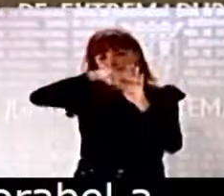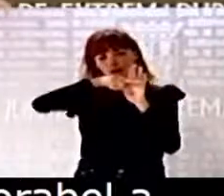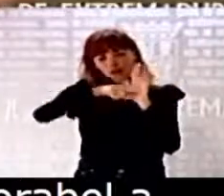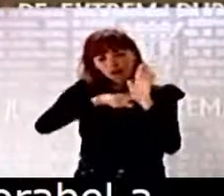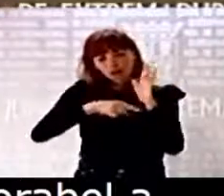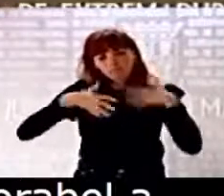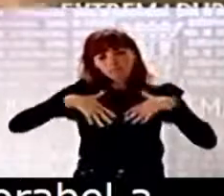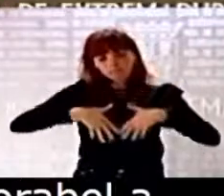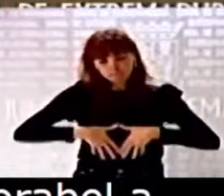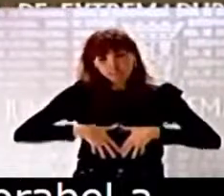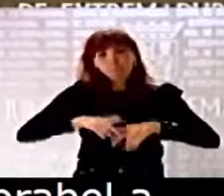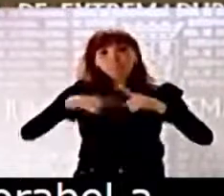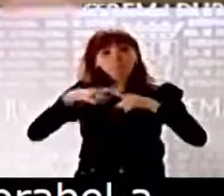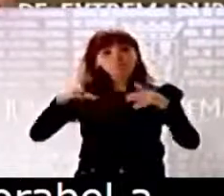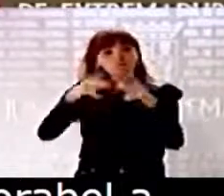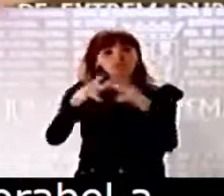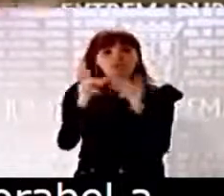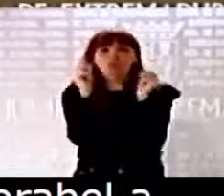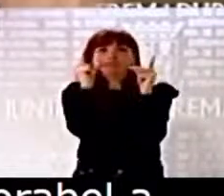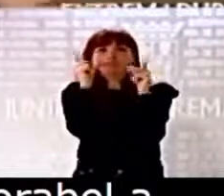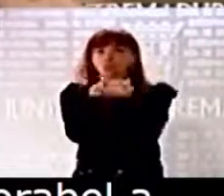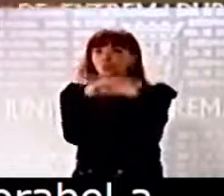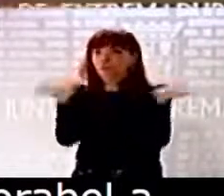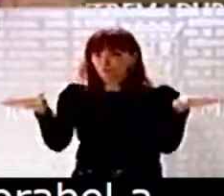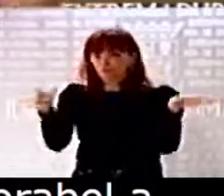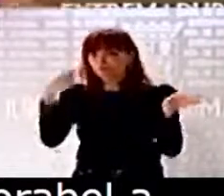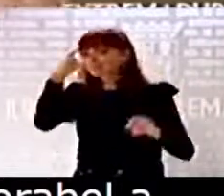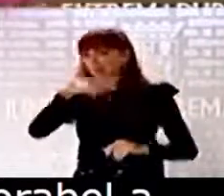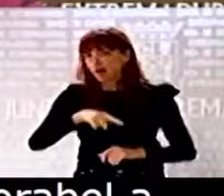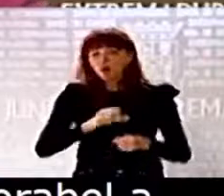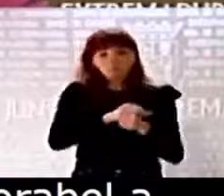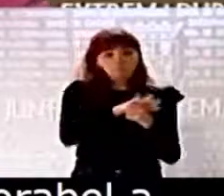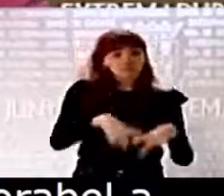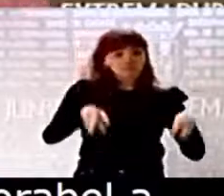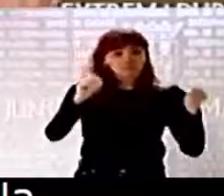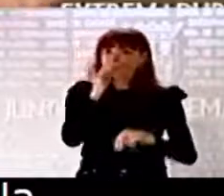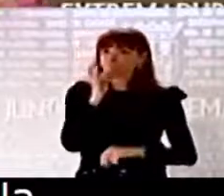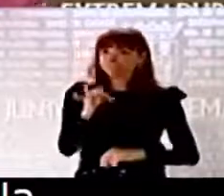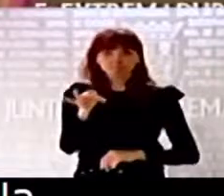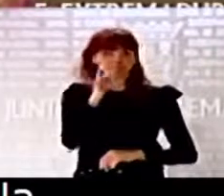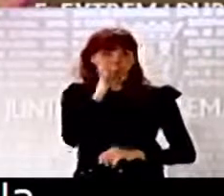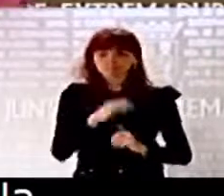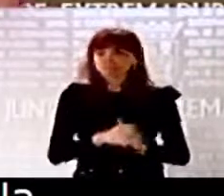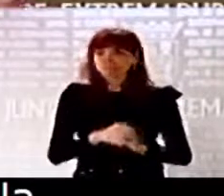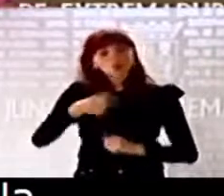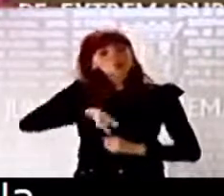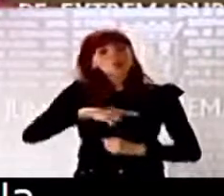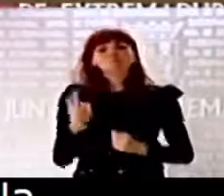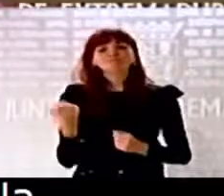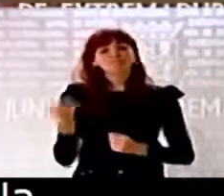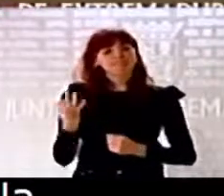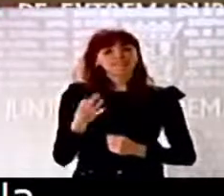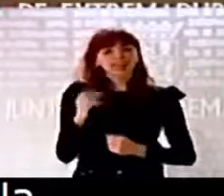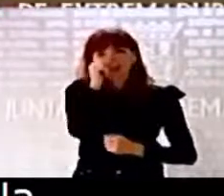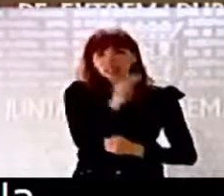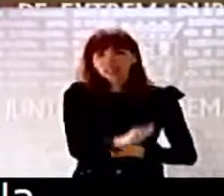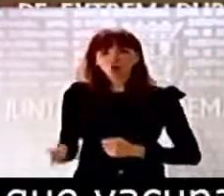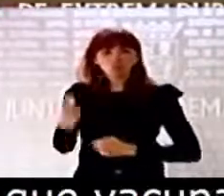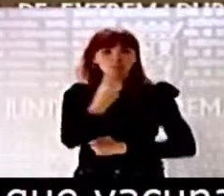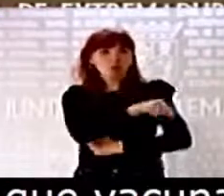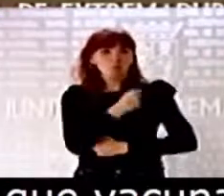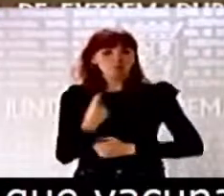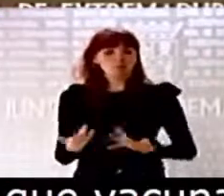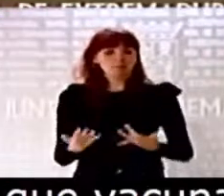la sociedad, que sabe que todavía no ha terminado la pandemia, que tenemos que vacunar todavía a los niños cuando la